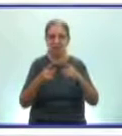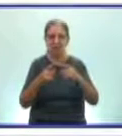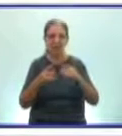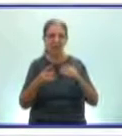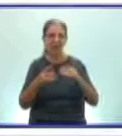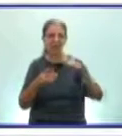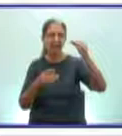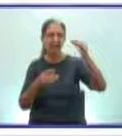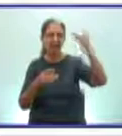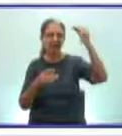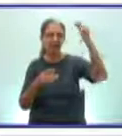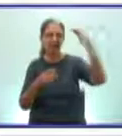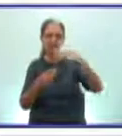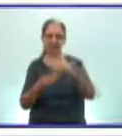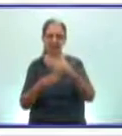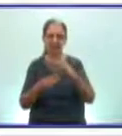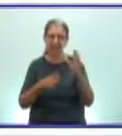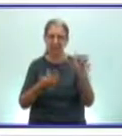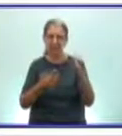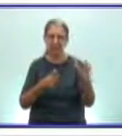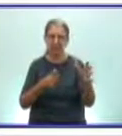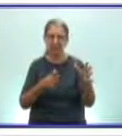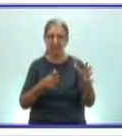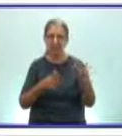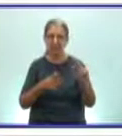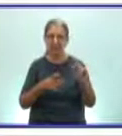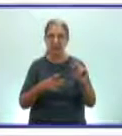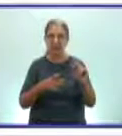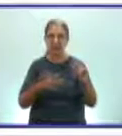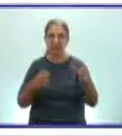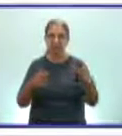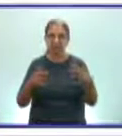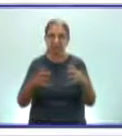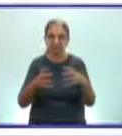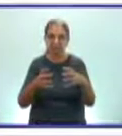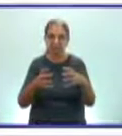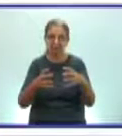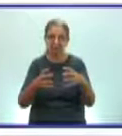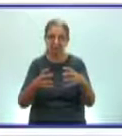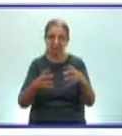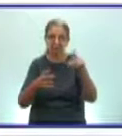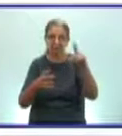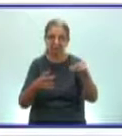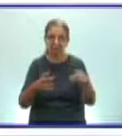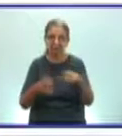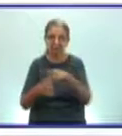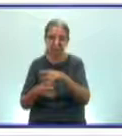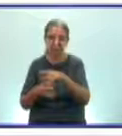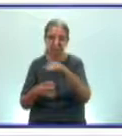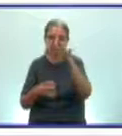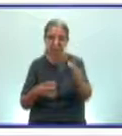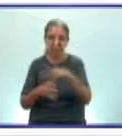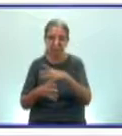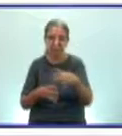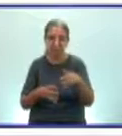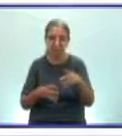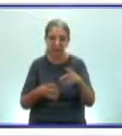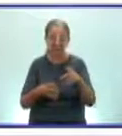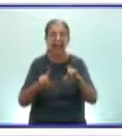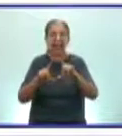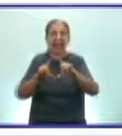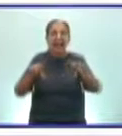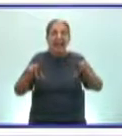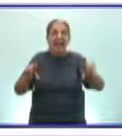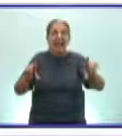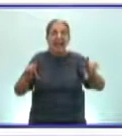familia, representar gráficamente la información recogida. Y fíjense el último inciso: realiza un párrafo donde